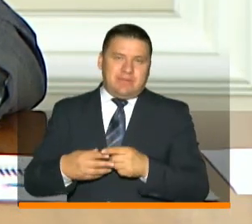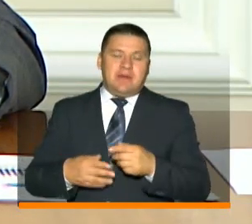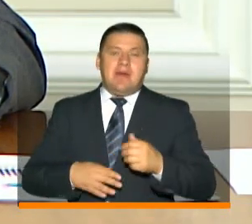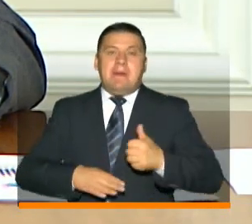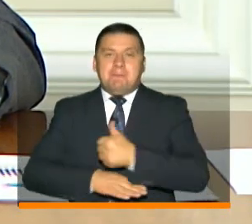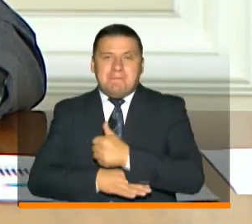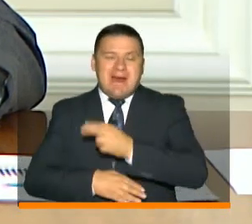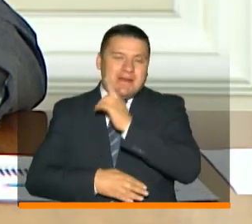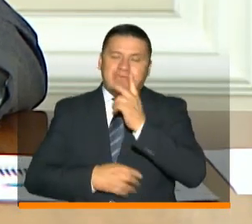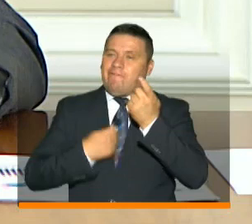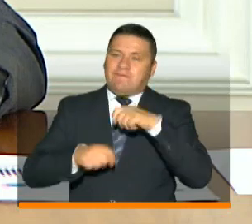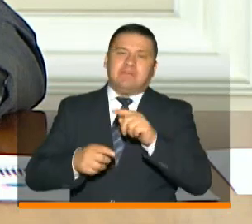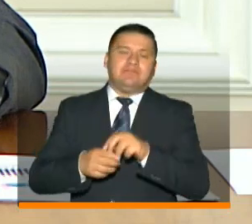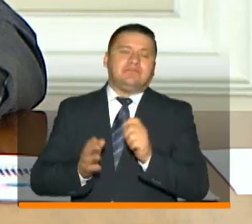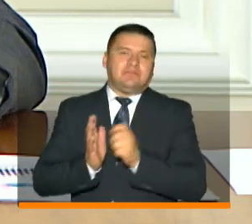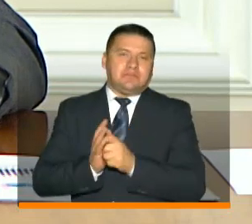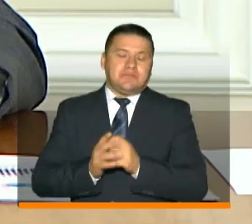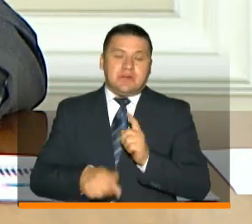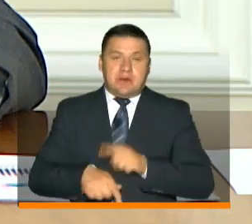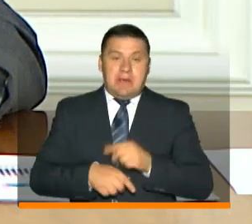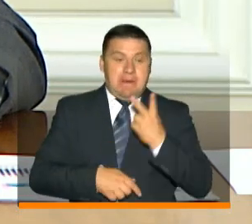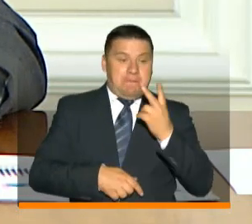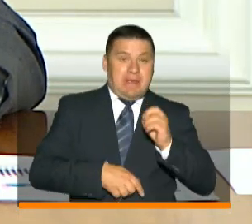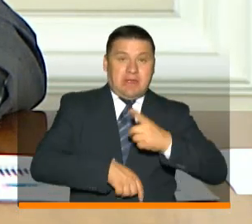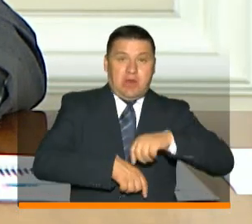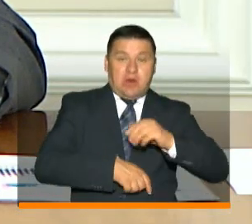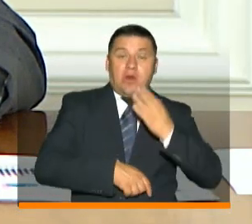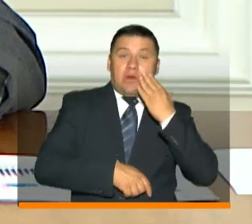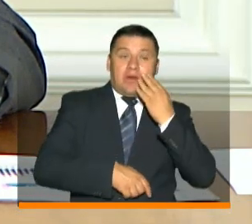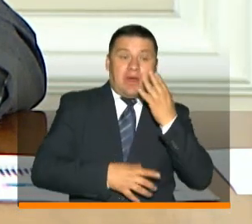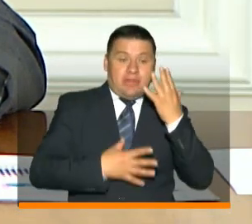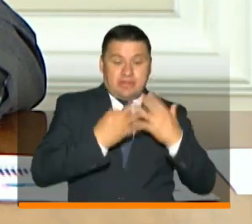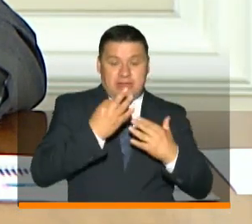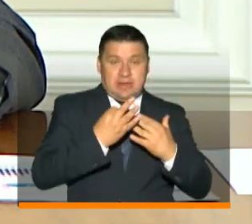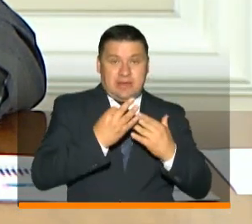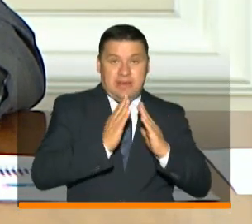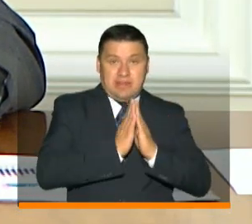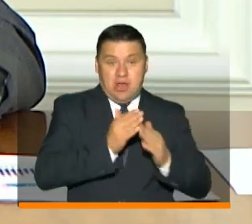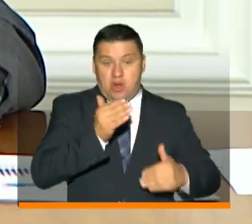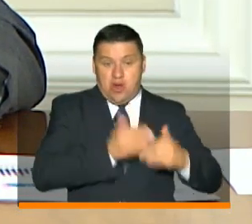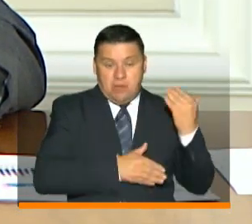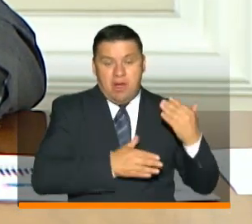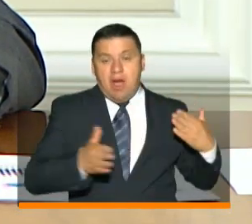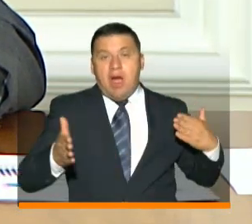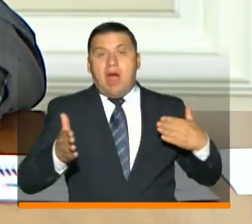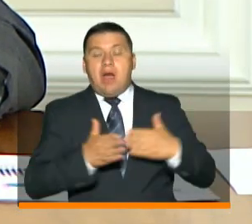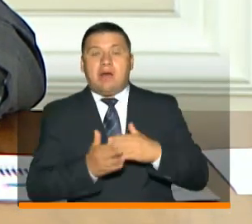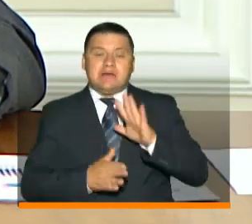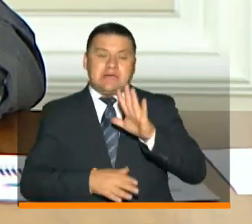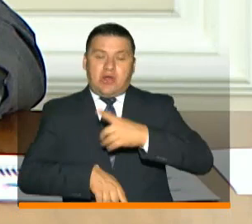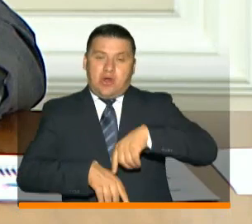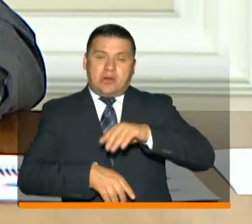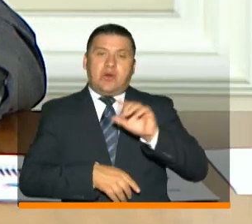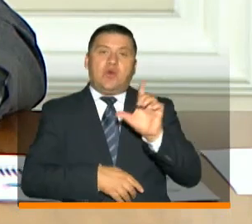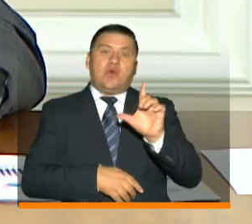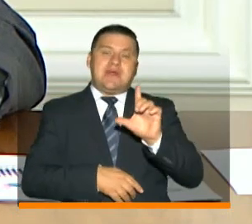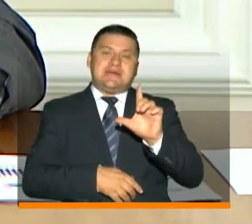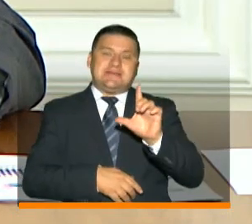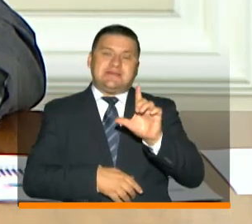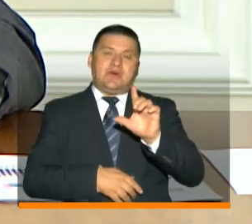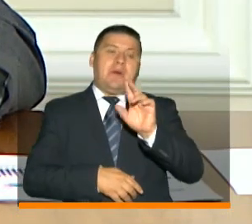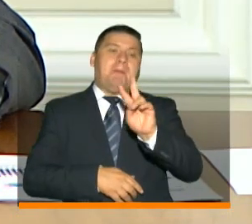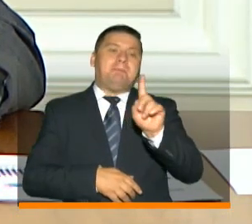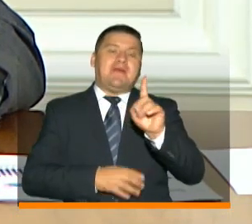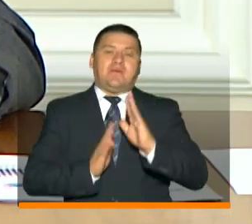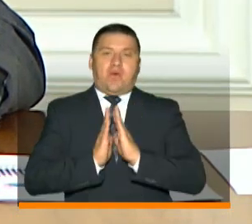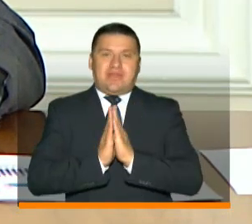bares y restaurantes desde las 20 horas del día 13 de diciembre hasta las 5 horas del lunes